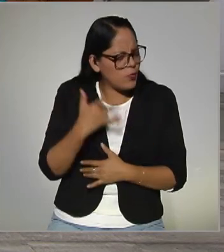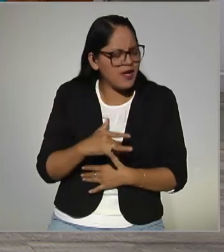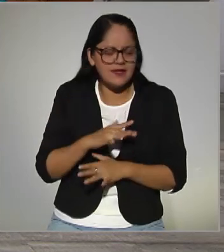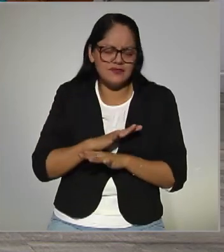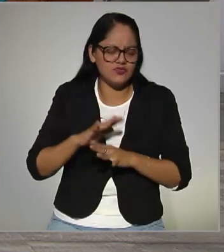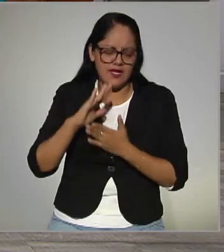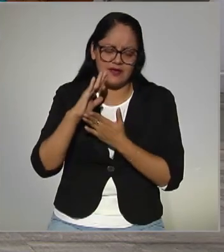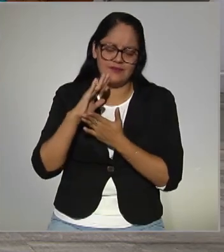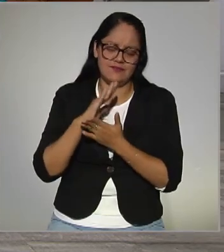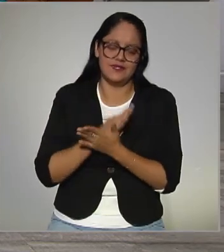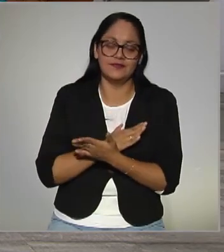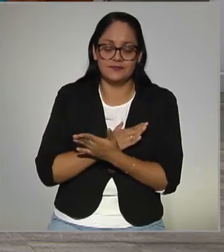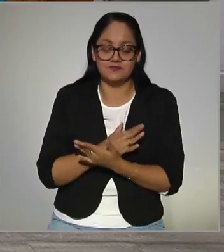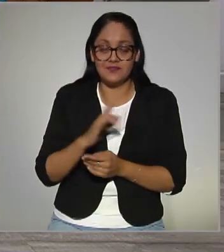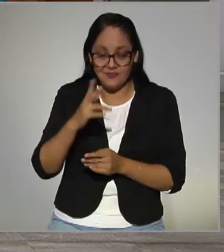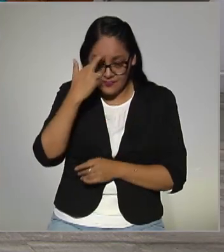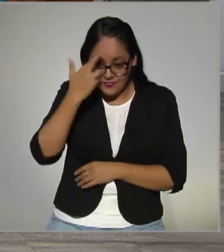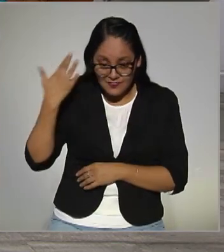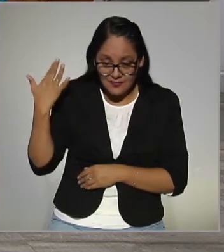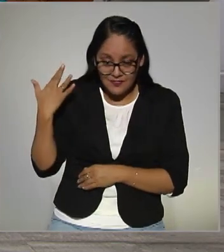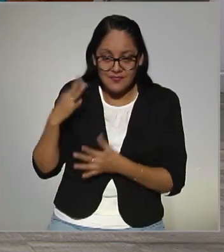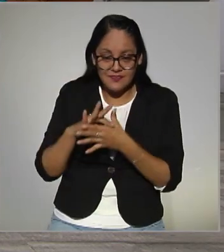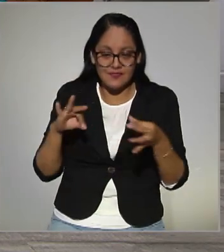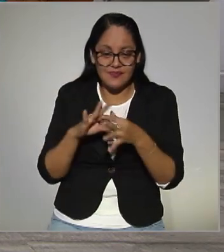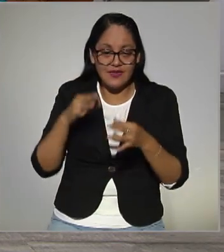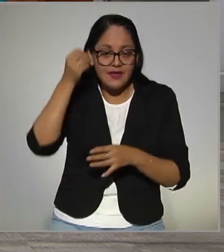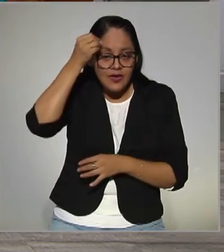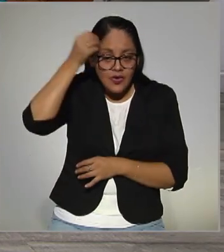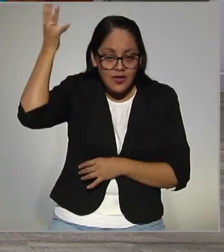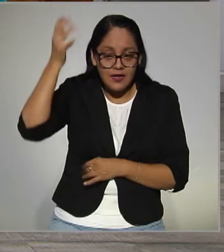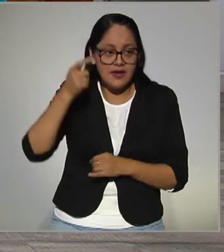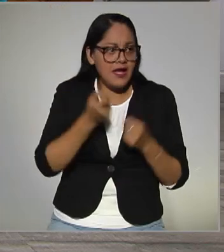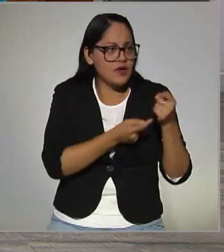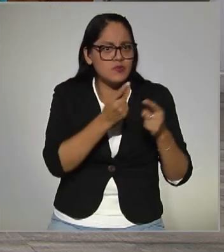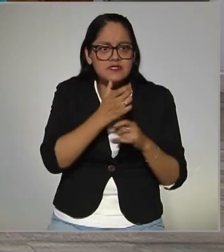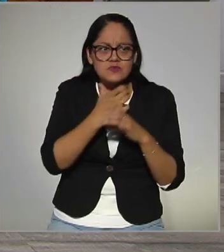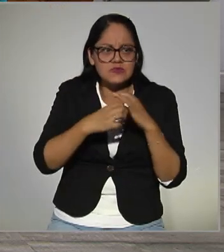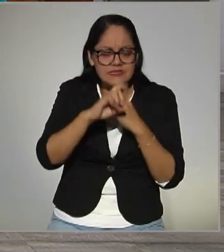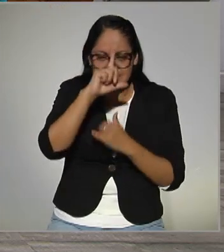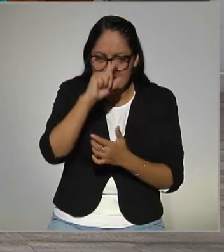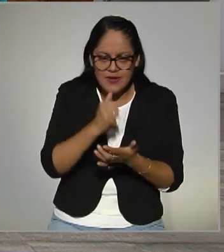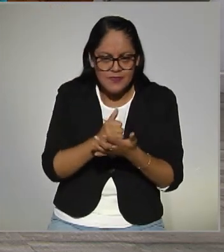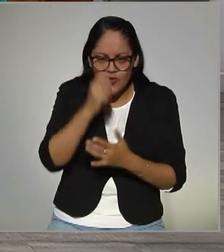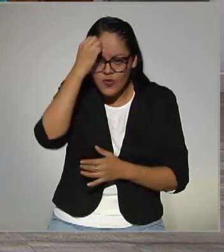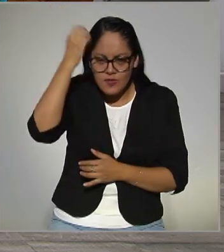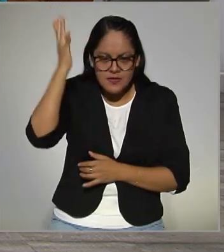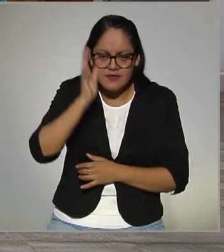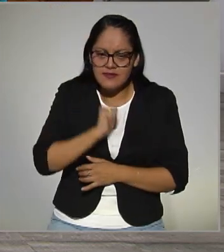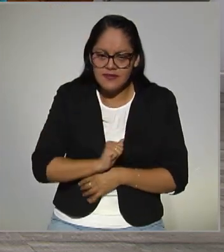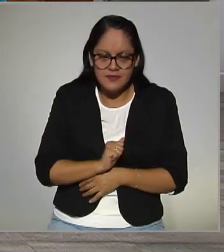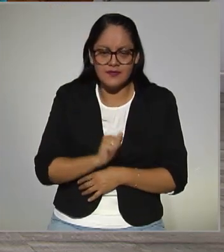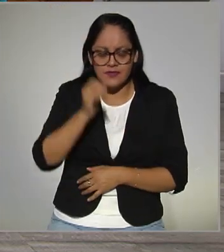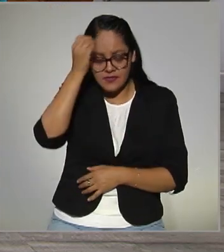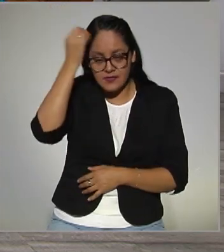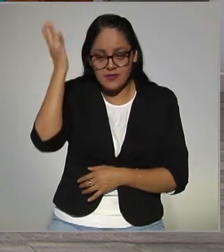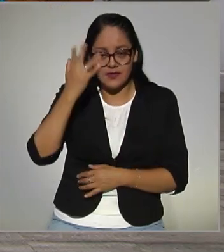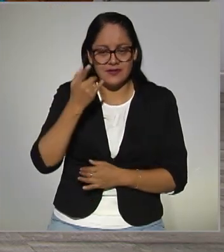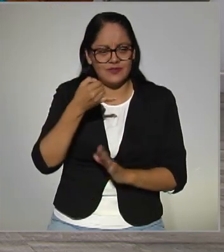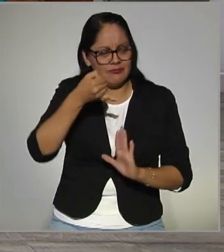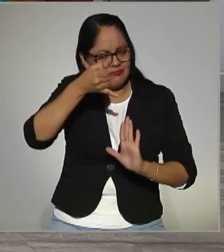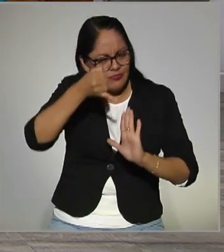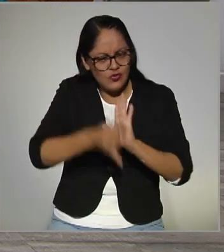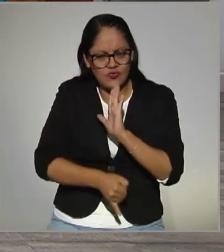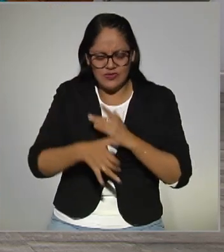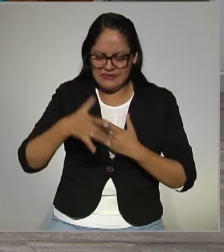Hace rato mencionábamos lo del olvido. Hay cosas que no se pueden olvidar, ¿no? Hay cosas que no se pueden olvidar, son